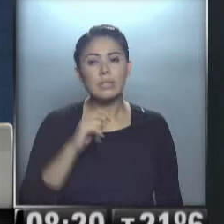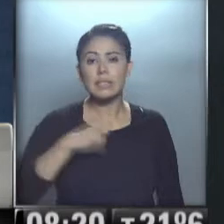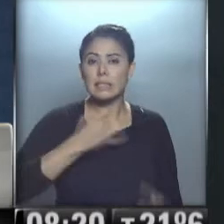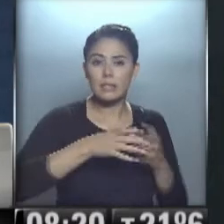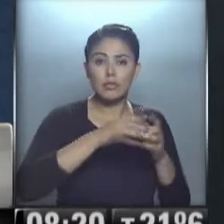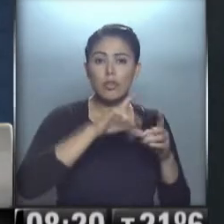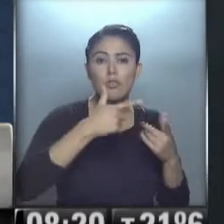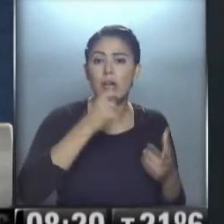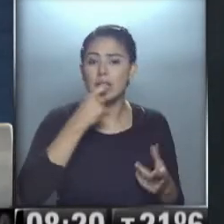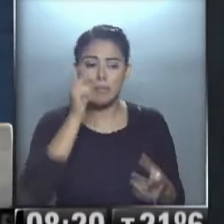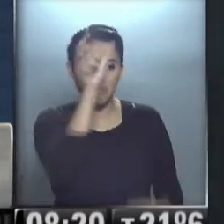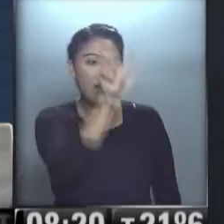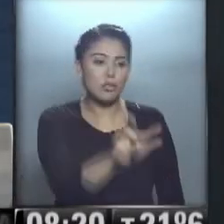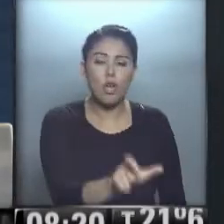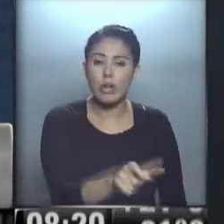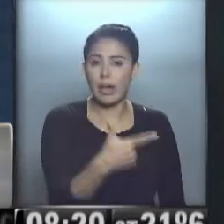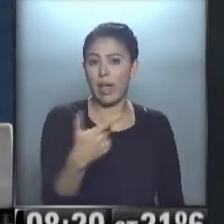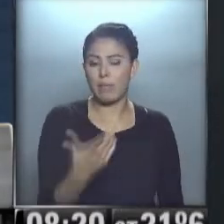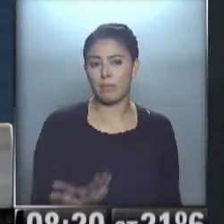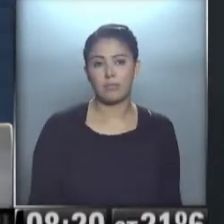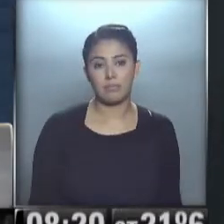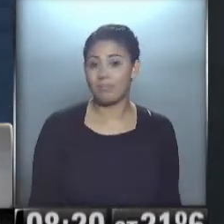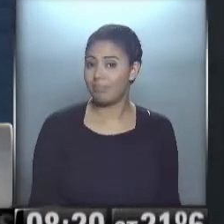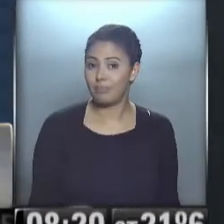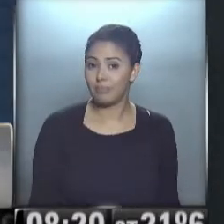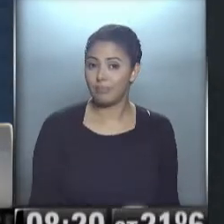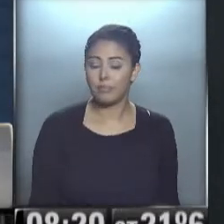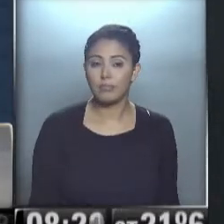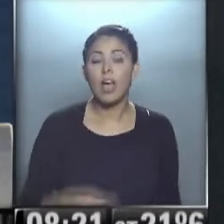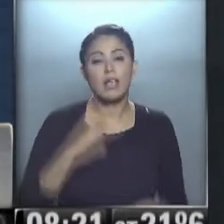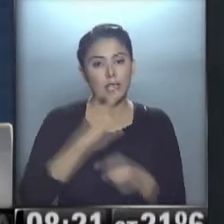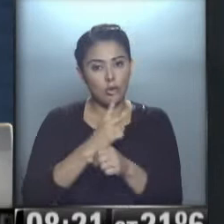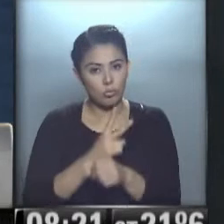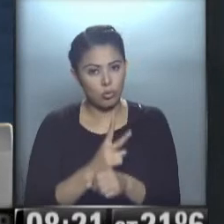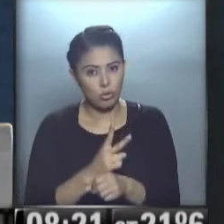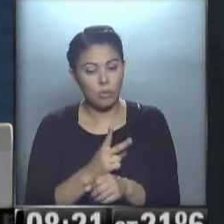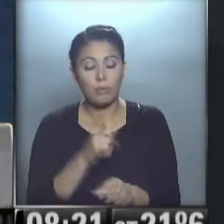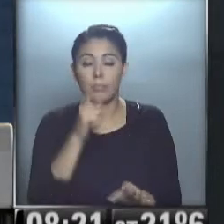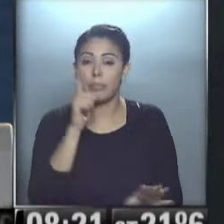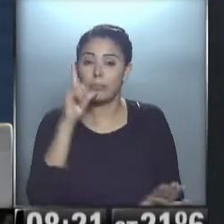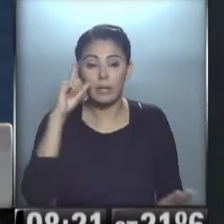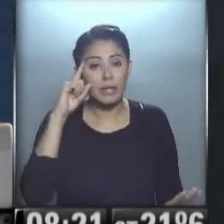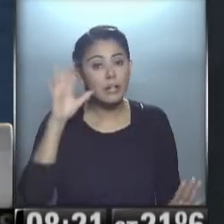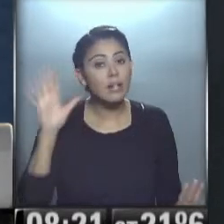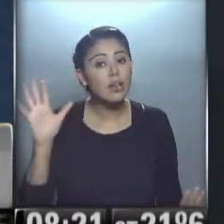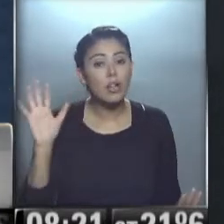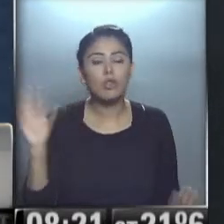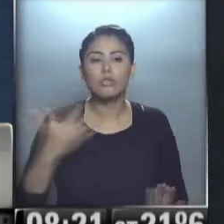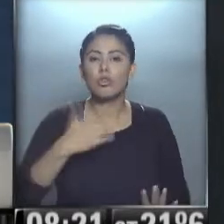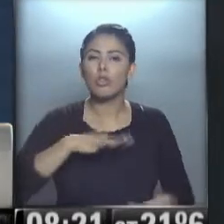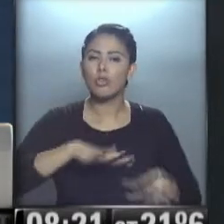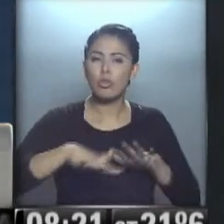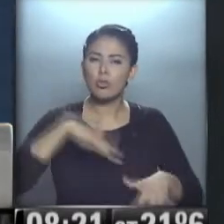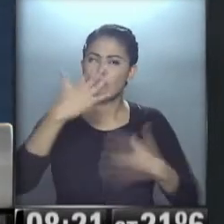sindicalización para una persona que porta un arma. En segundo lugar, creo que se produce en el marco de